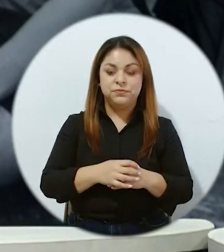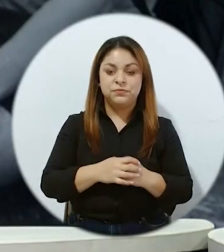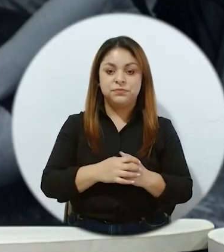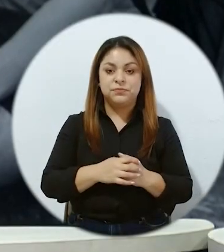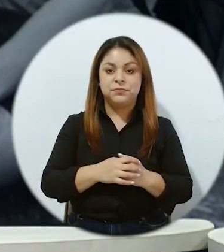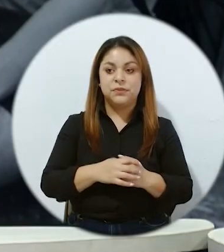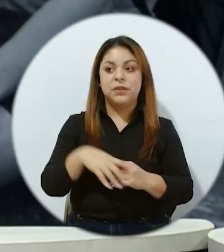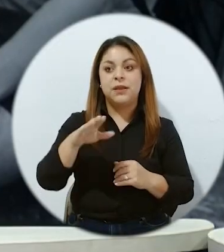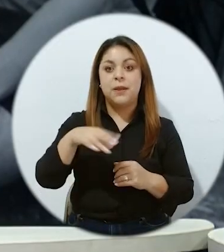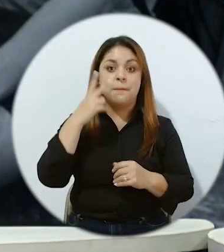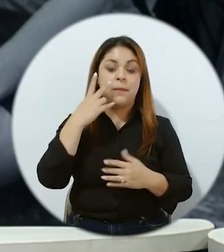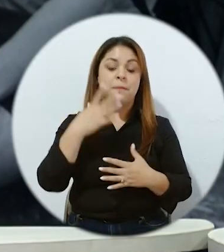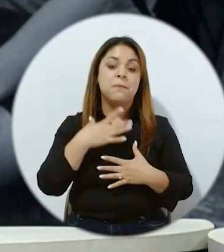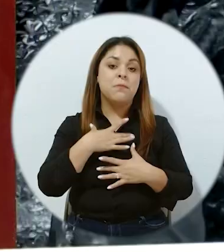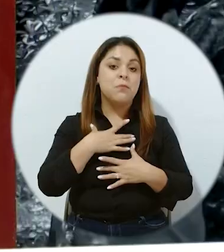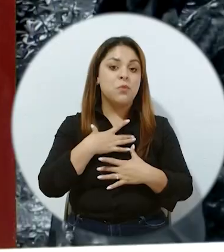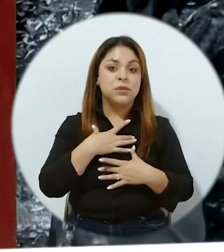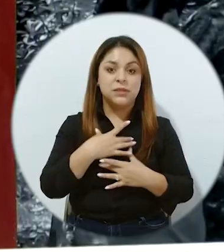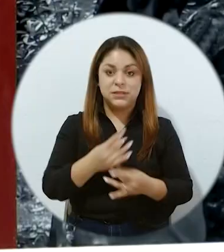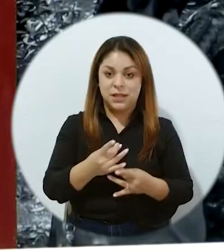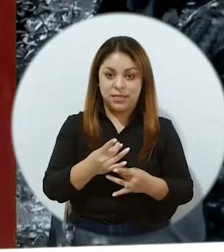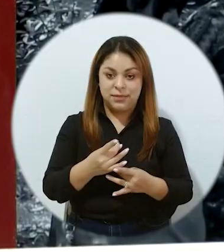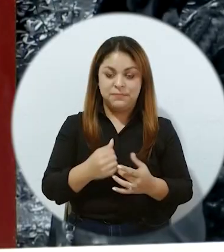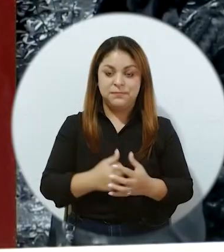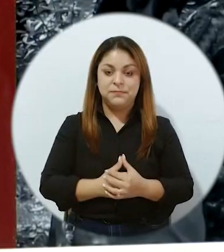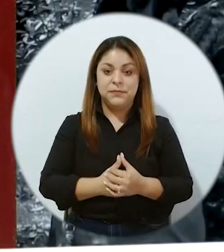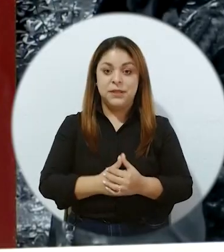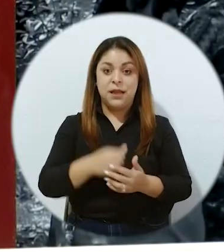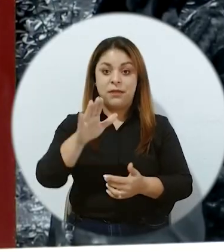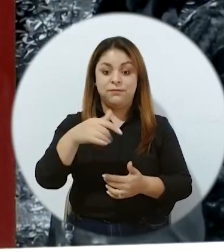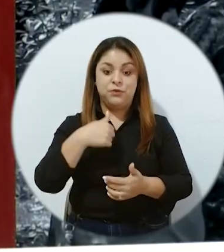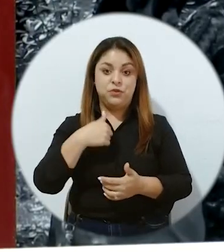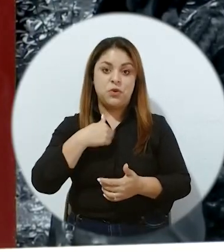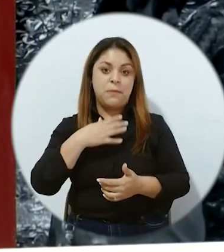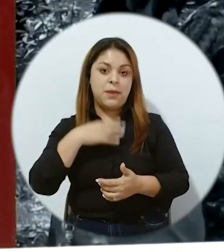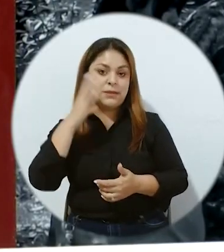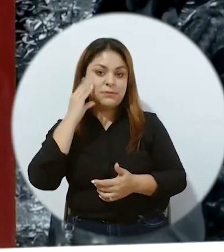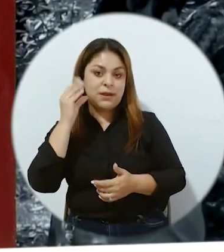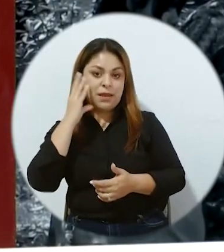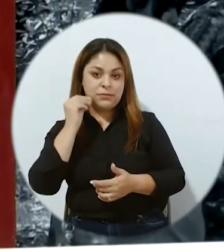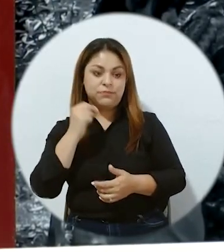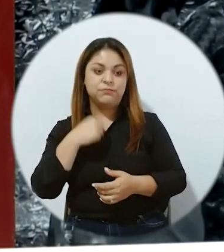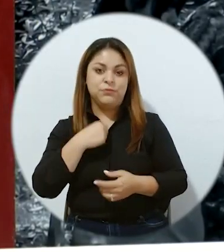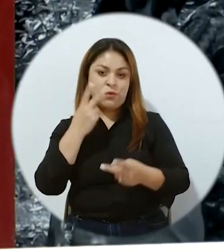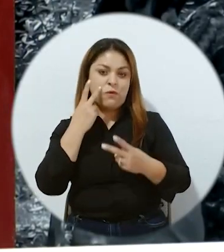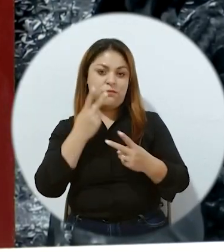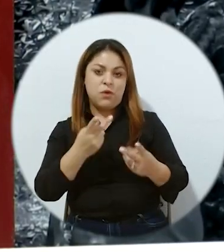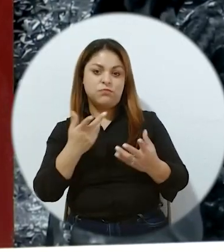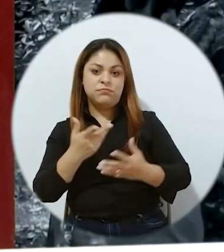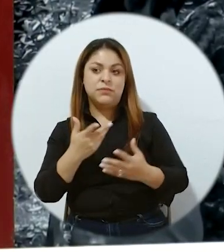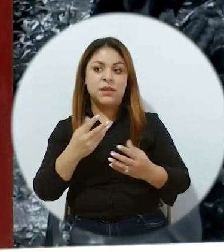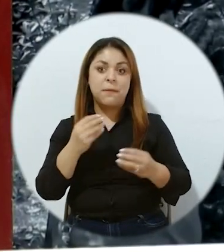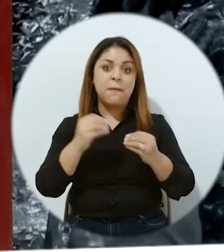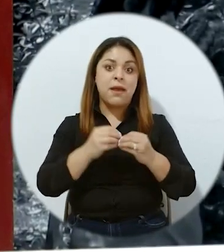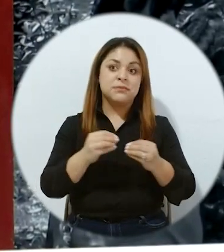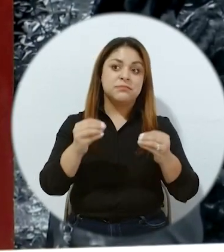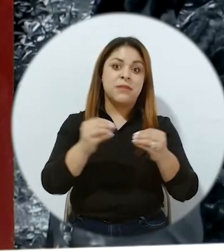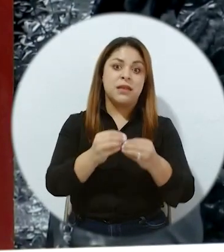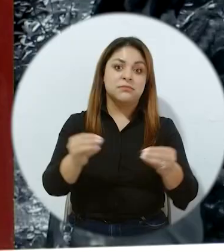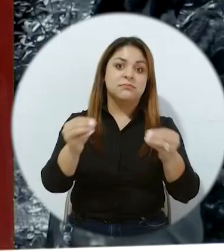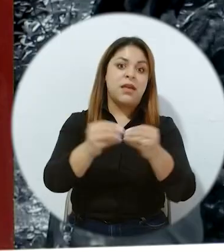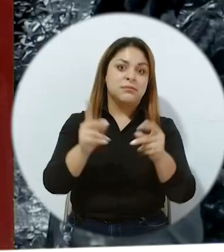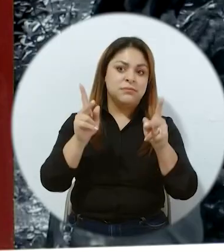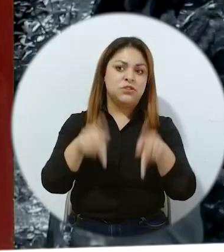aquí es muy interesante porque yo en mi experiencia lo que puedo ver es que cada vez más